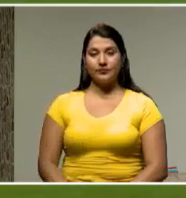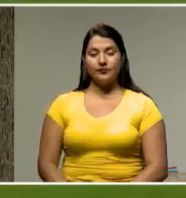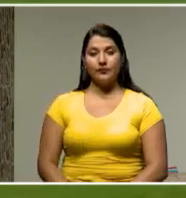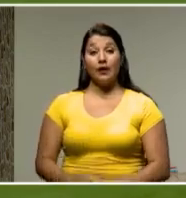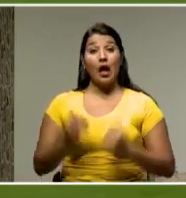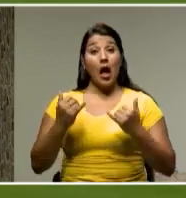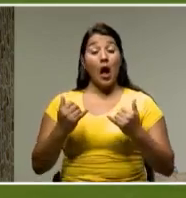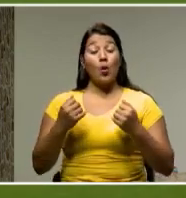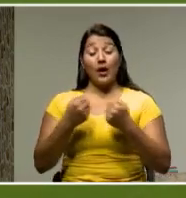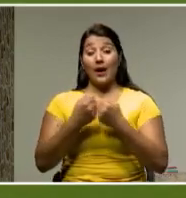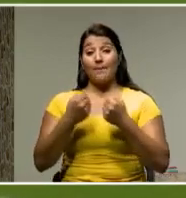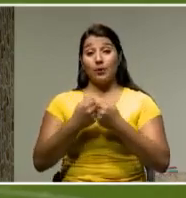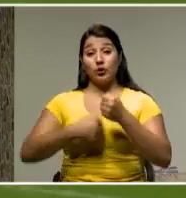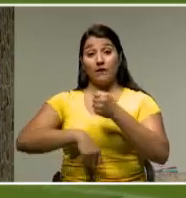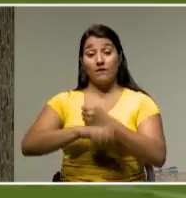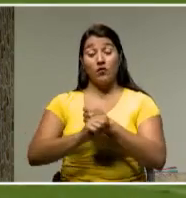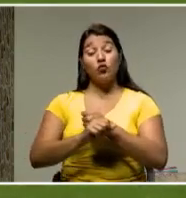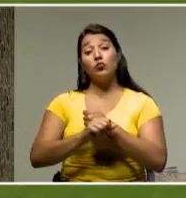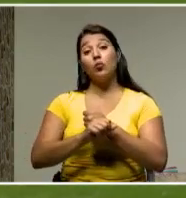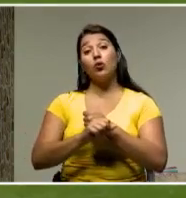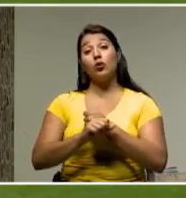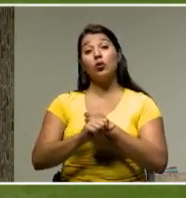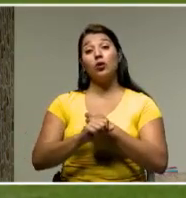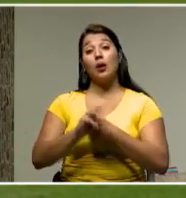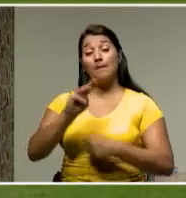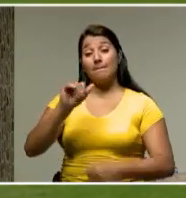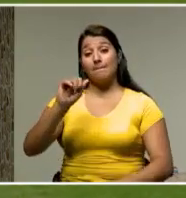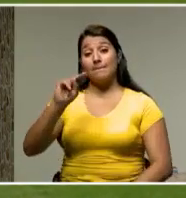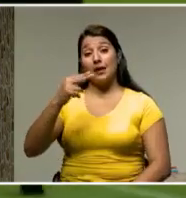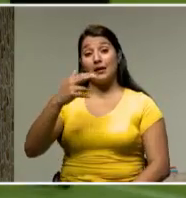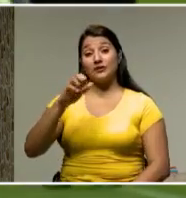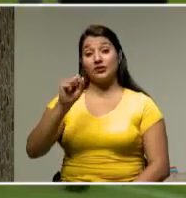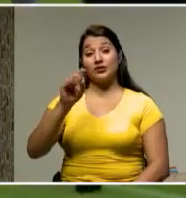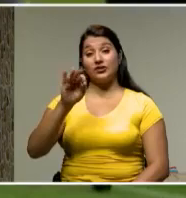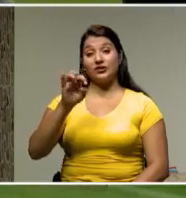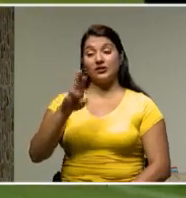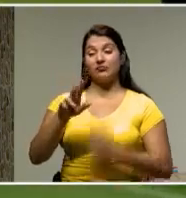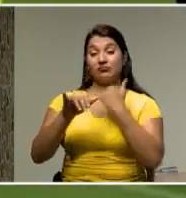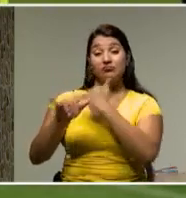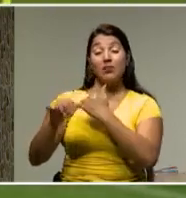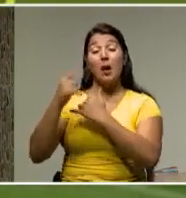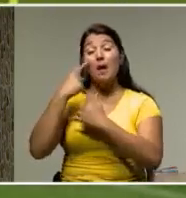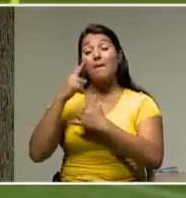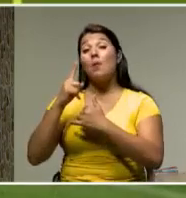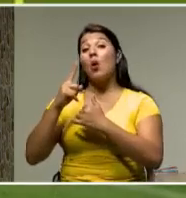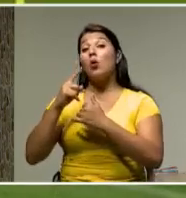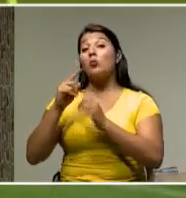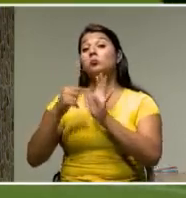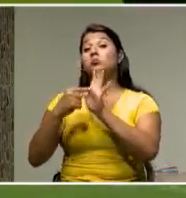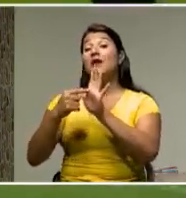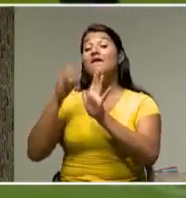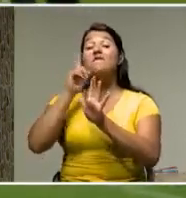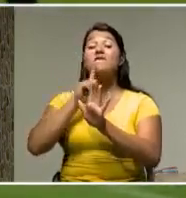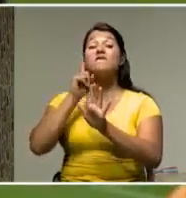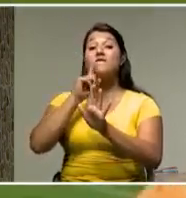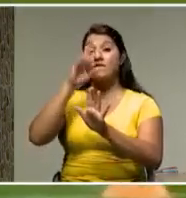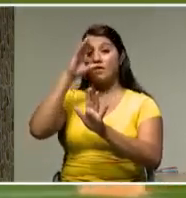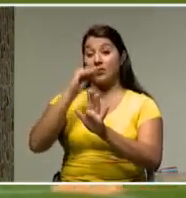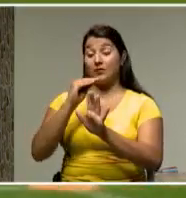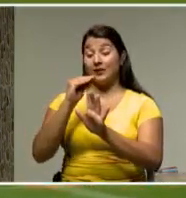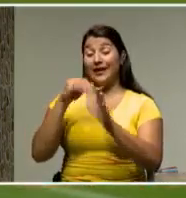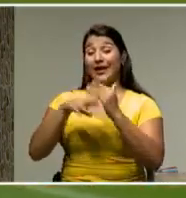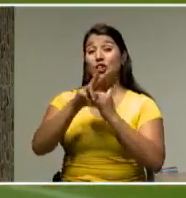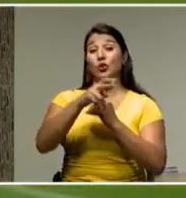El actual campeón del fútbol inglés fue acusado de inflar sus ingresos por patrocinios entre los años 2012 y